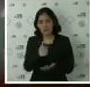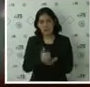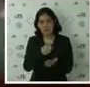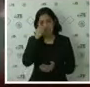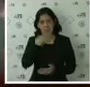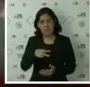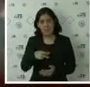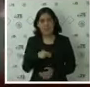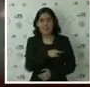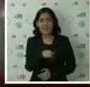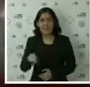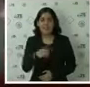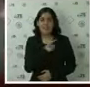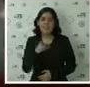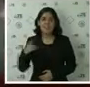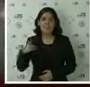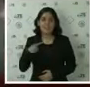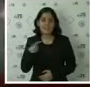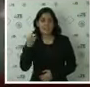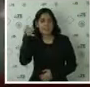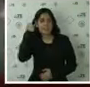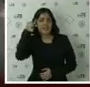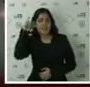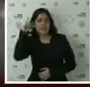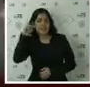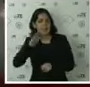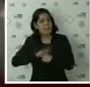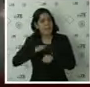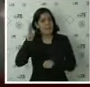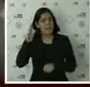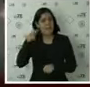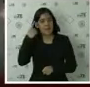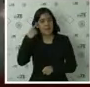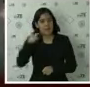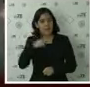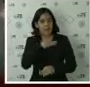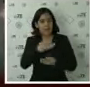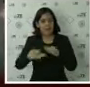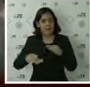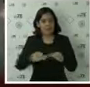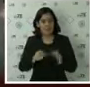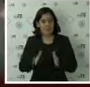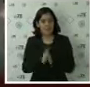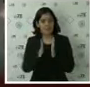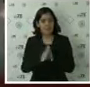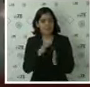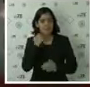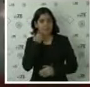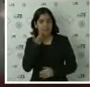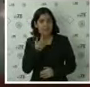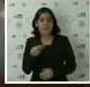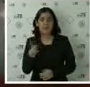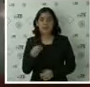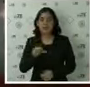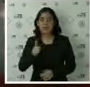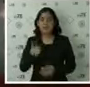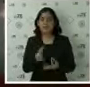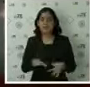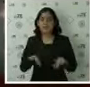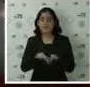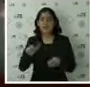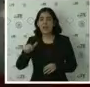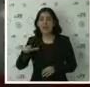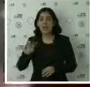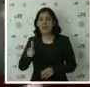distancia es un factor fundamental. Y Alexa dijo algo que me parece fundamental que tenemos que tomar en cuenta.